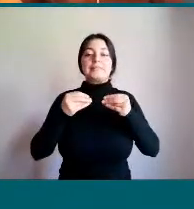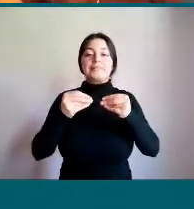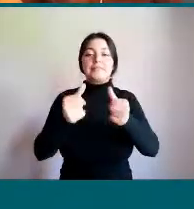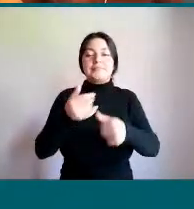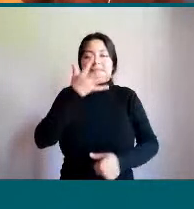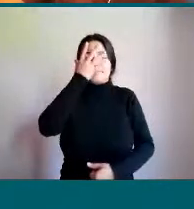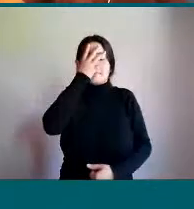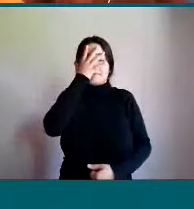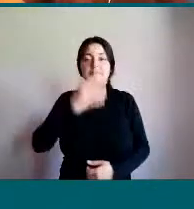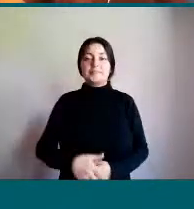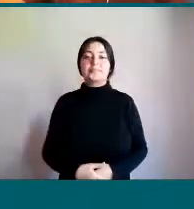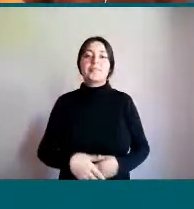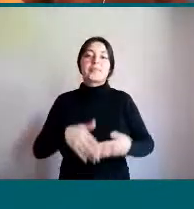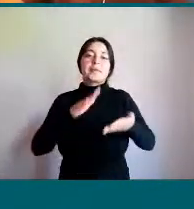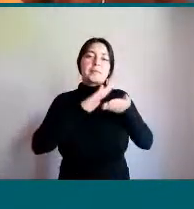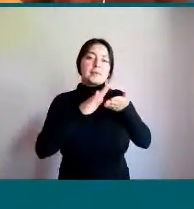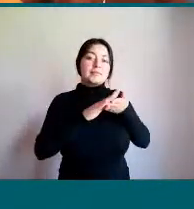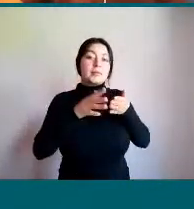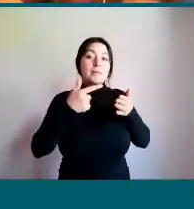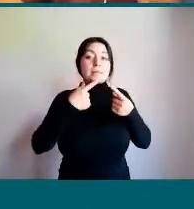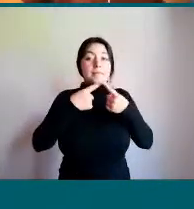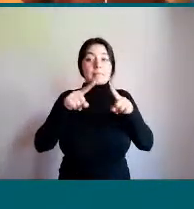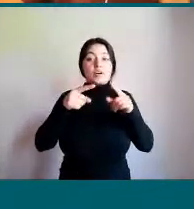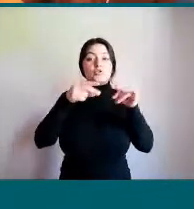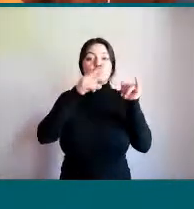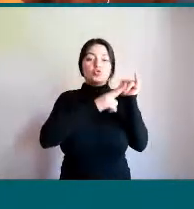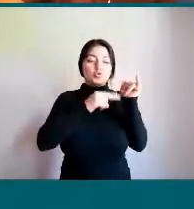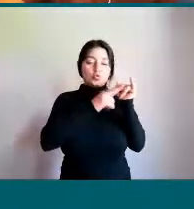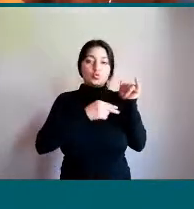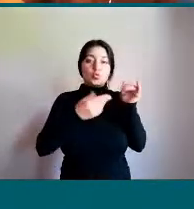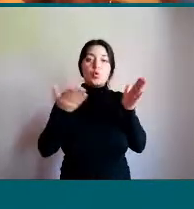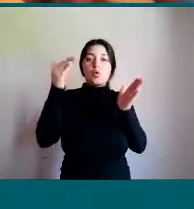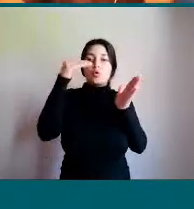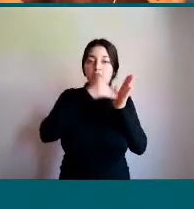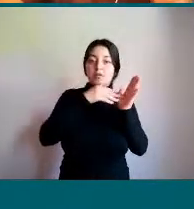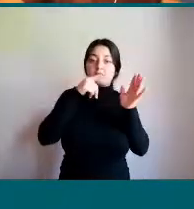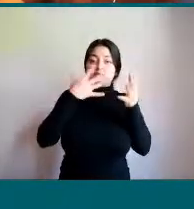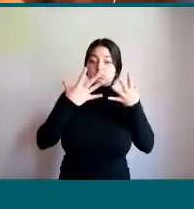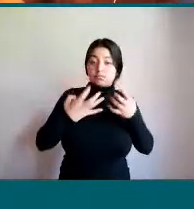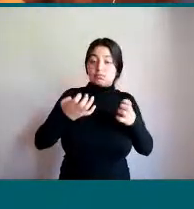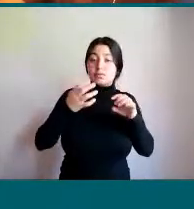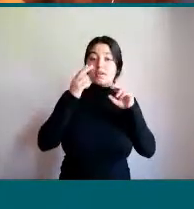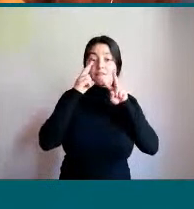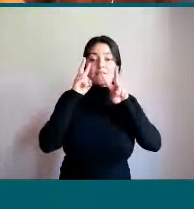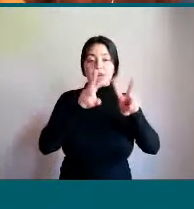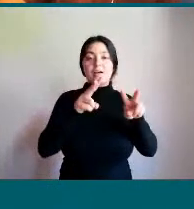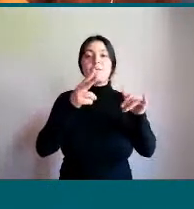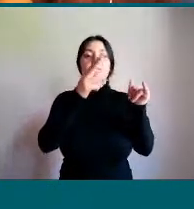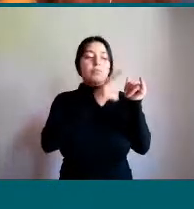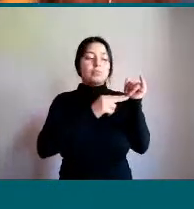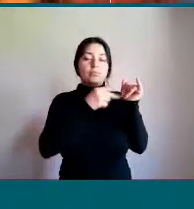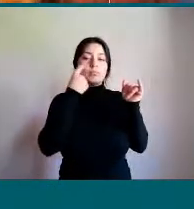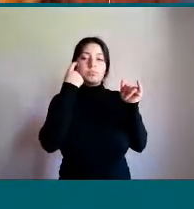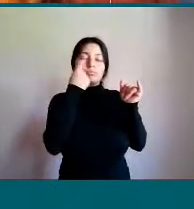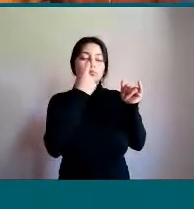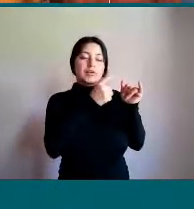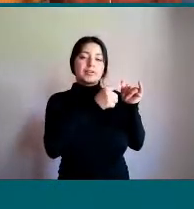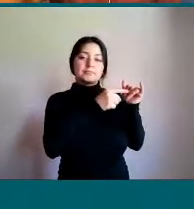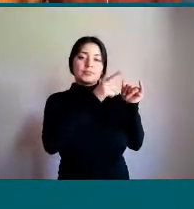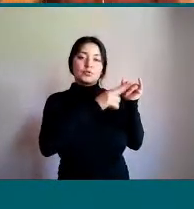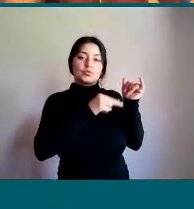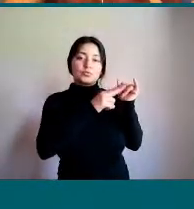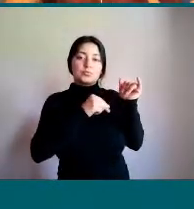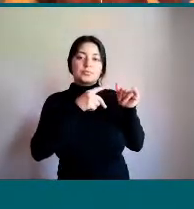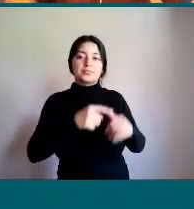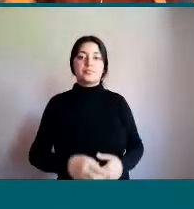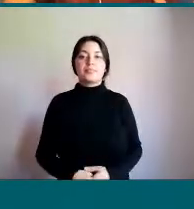disculpas, pero seguro que se queda grabada en YouTube y la puedes volver a ver si lo necesitas. Pero te pido disculpas, si he hablado rápido.